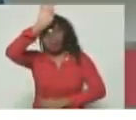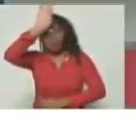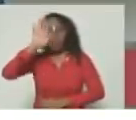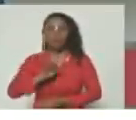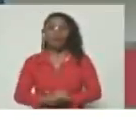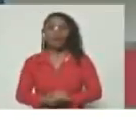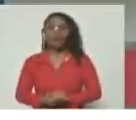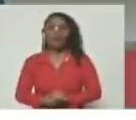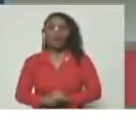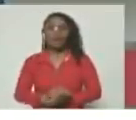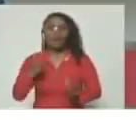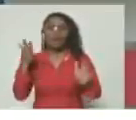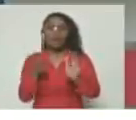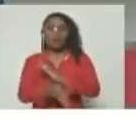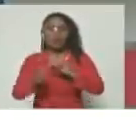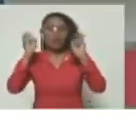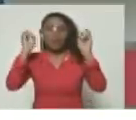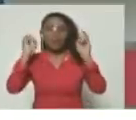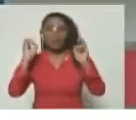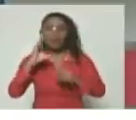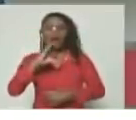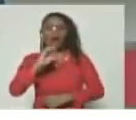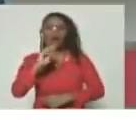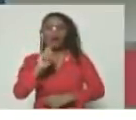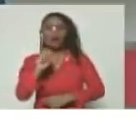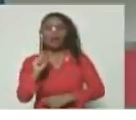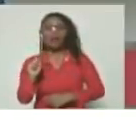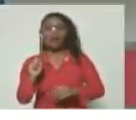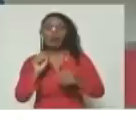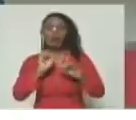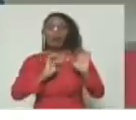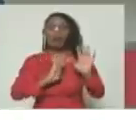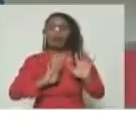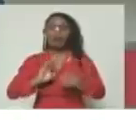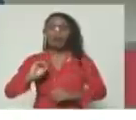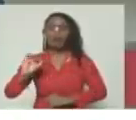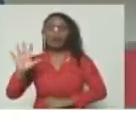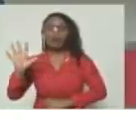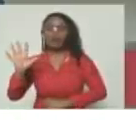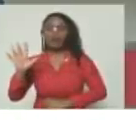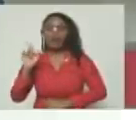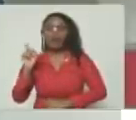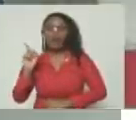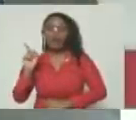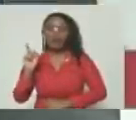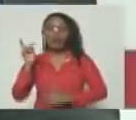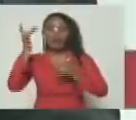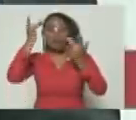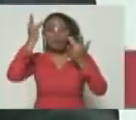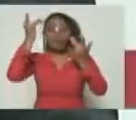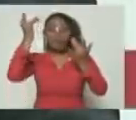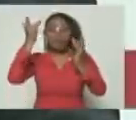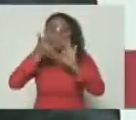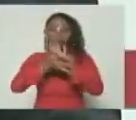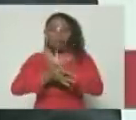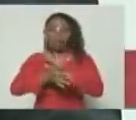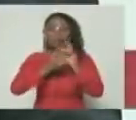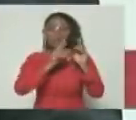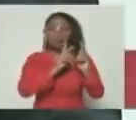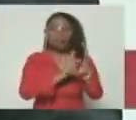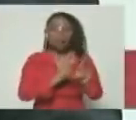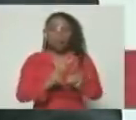sobre el tema de la cota 905. Para ese momento estábamos en fases de inteligencia y